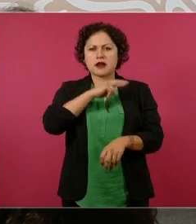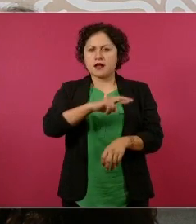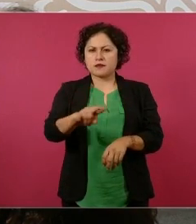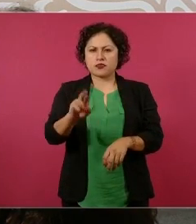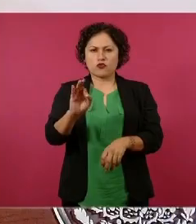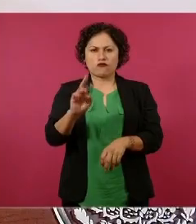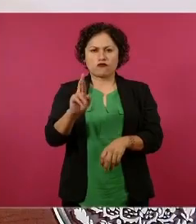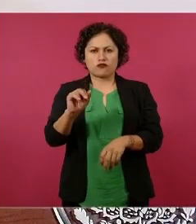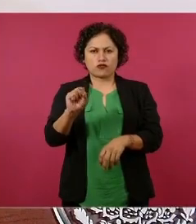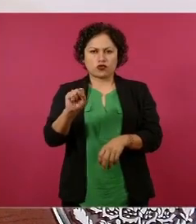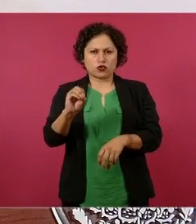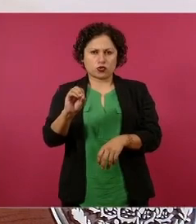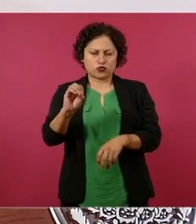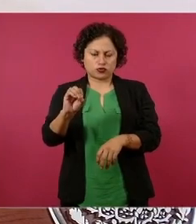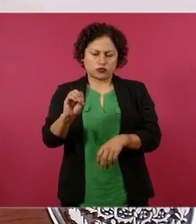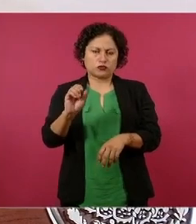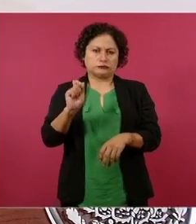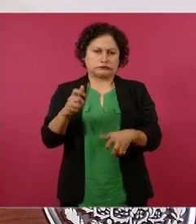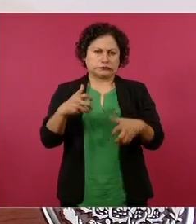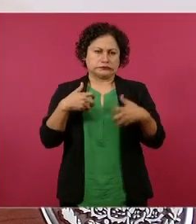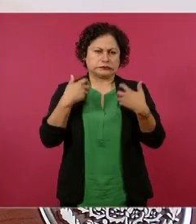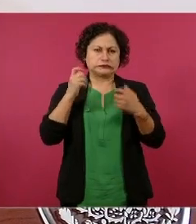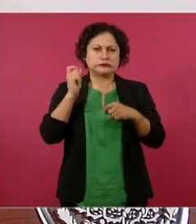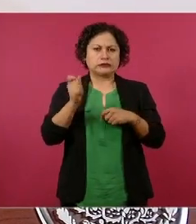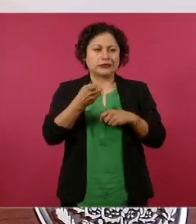sin informarle a los pueblos,